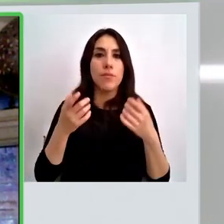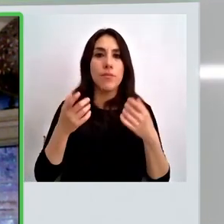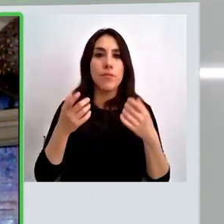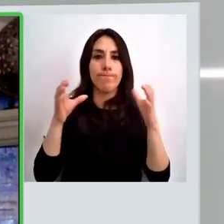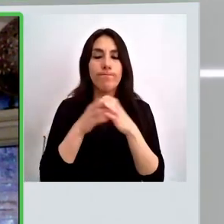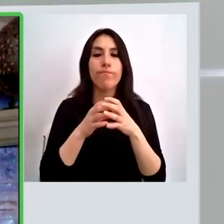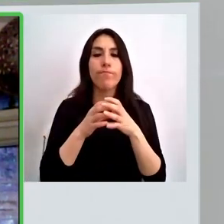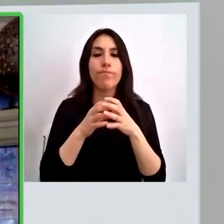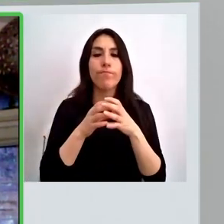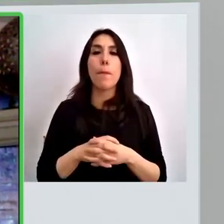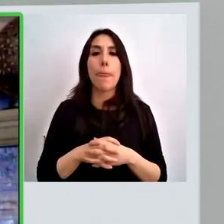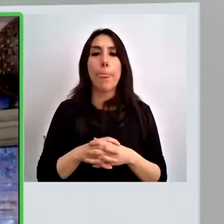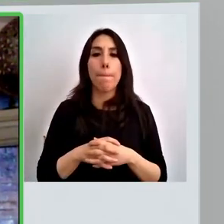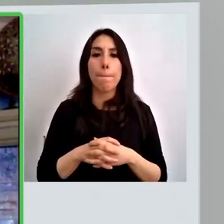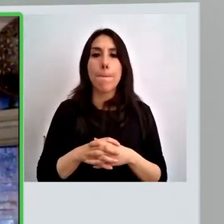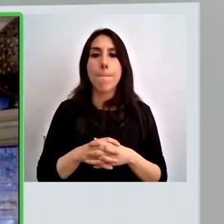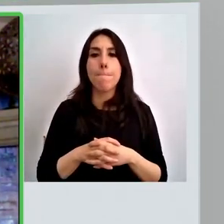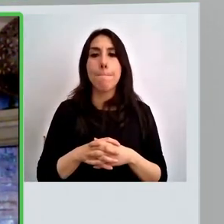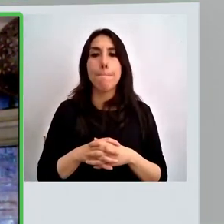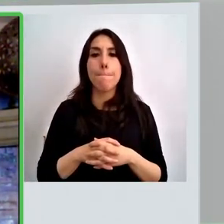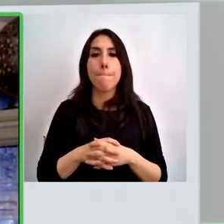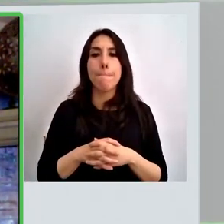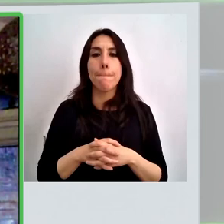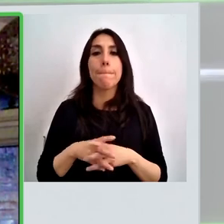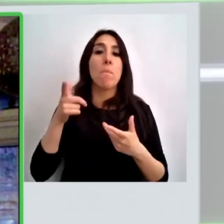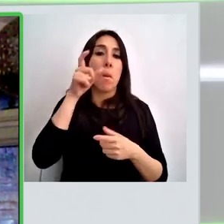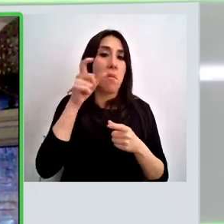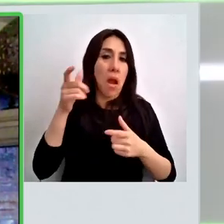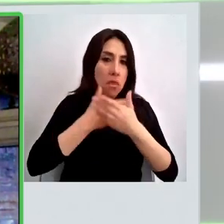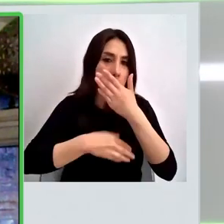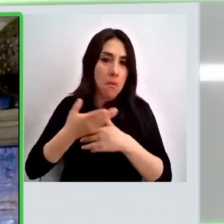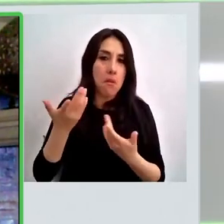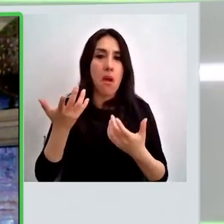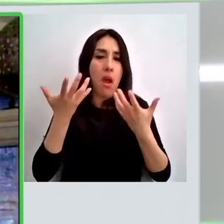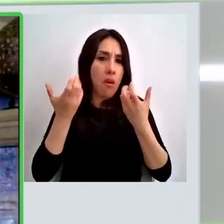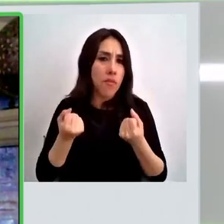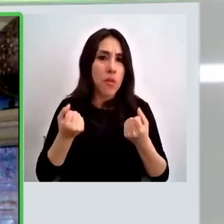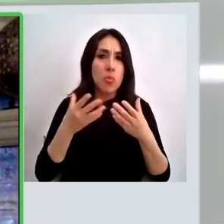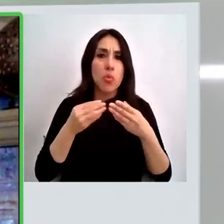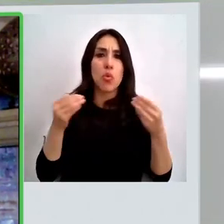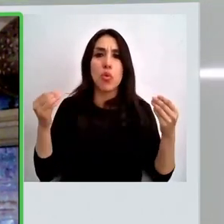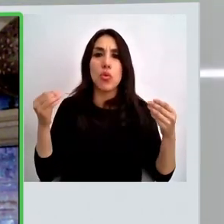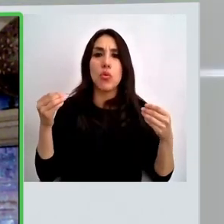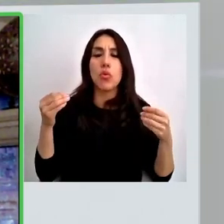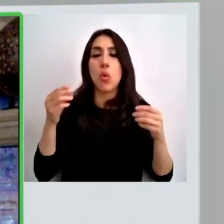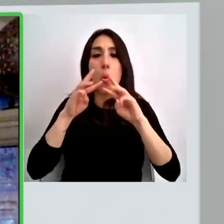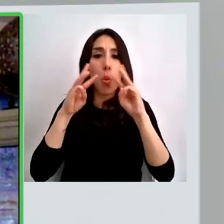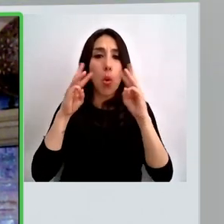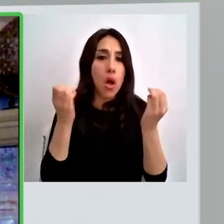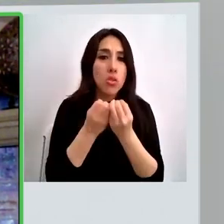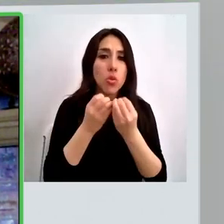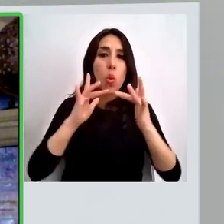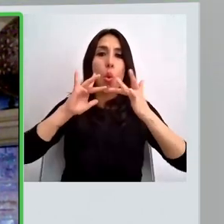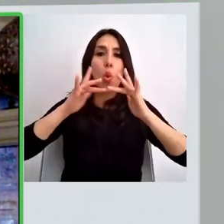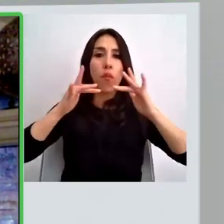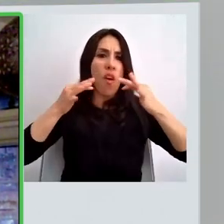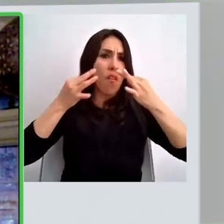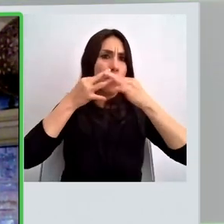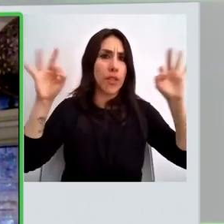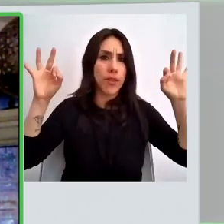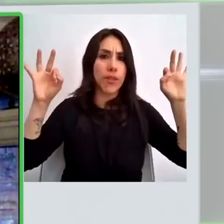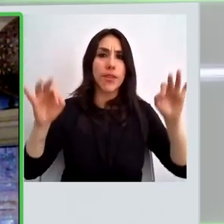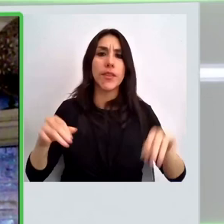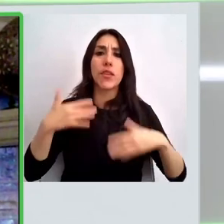hay muchos recursos online que son gratis gratis asegúrense de revisar lo que puedan encontrar también